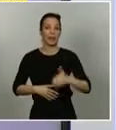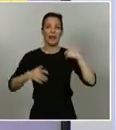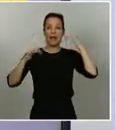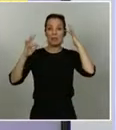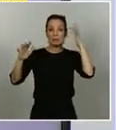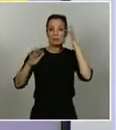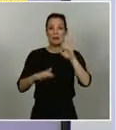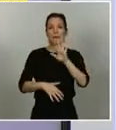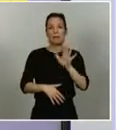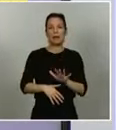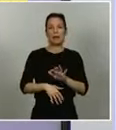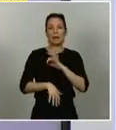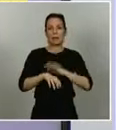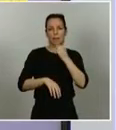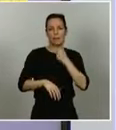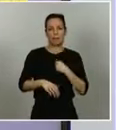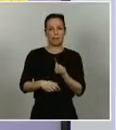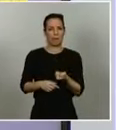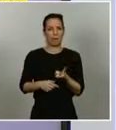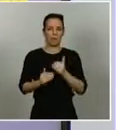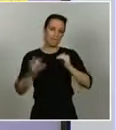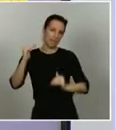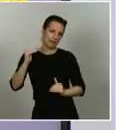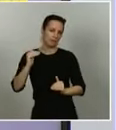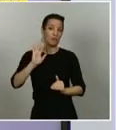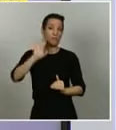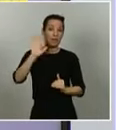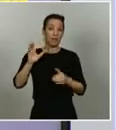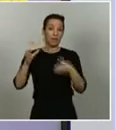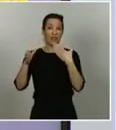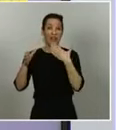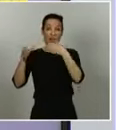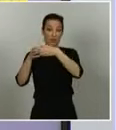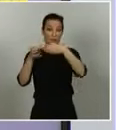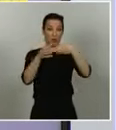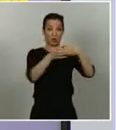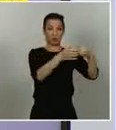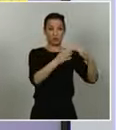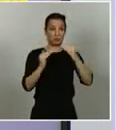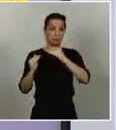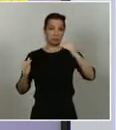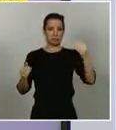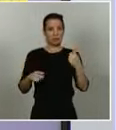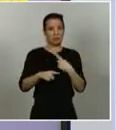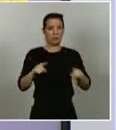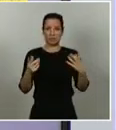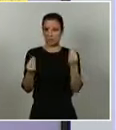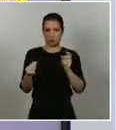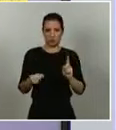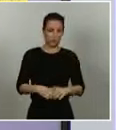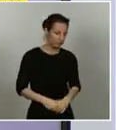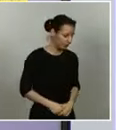prevalencia menor, pero el resto de grupos de edad no tienen grandes diferencias. Y estos son los